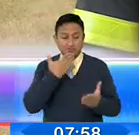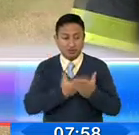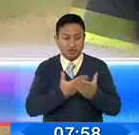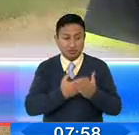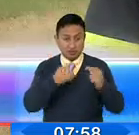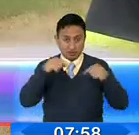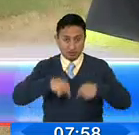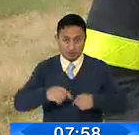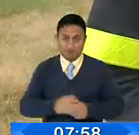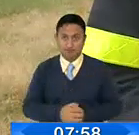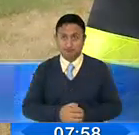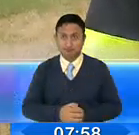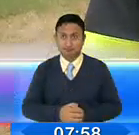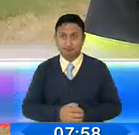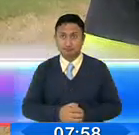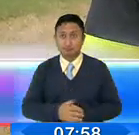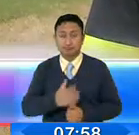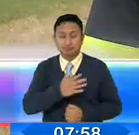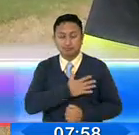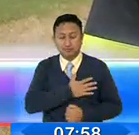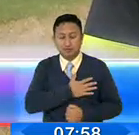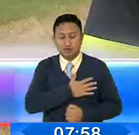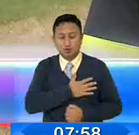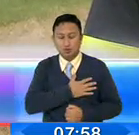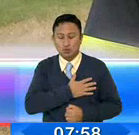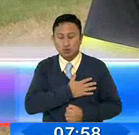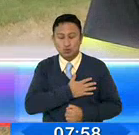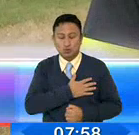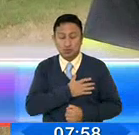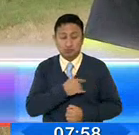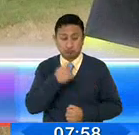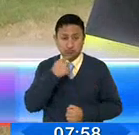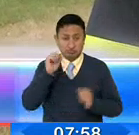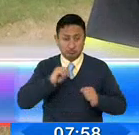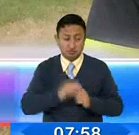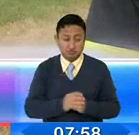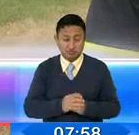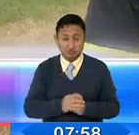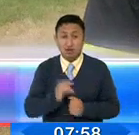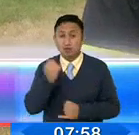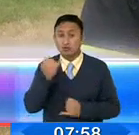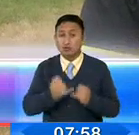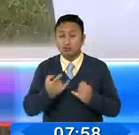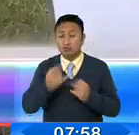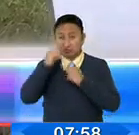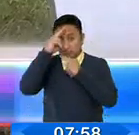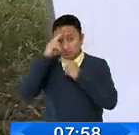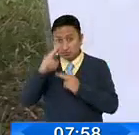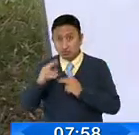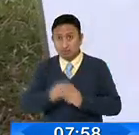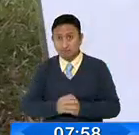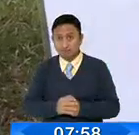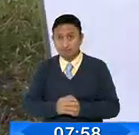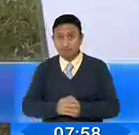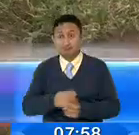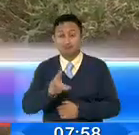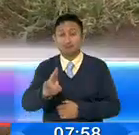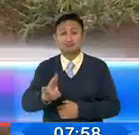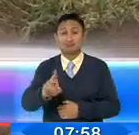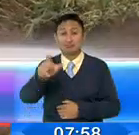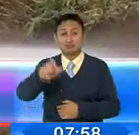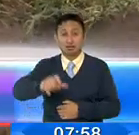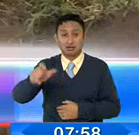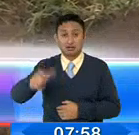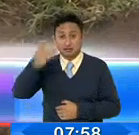terrenal. Llevamos muy dentro de nuestro corazón. Como les dije, es lo mínimo que podemos hacer por ellos. Son 7 trabajadores de Emaseo